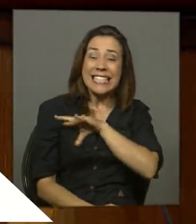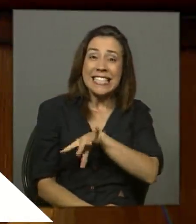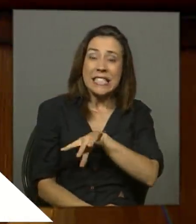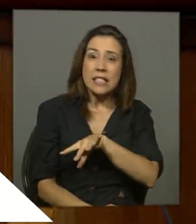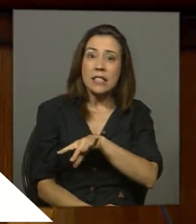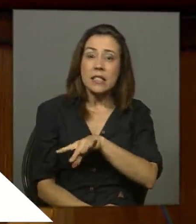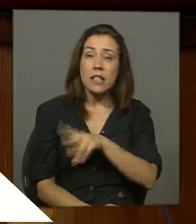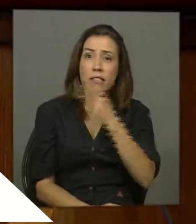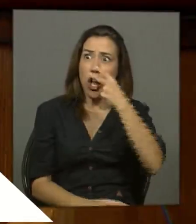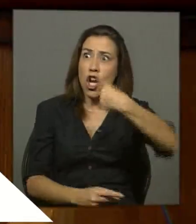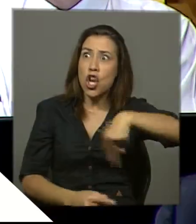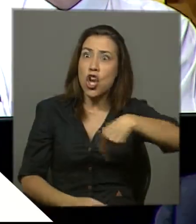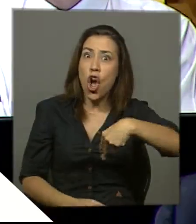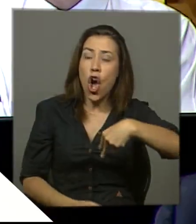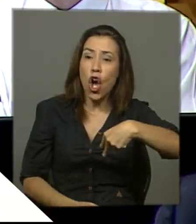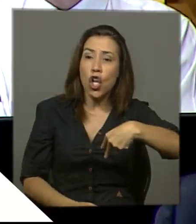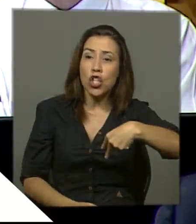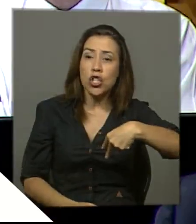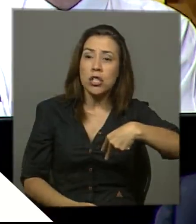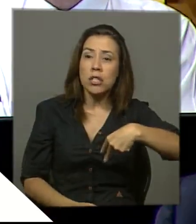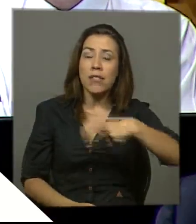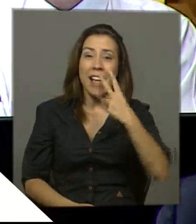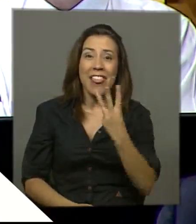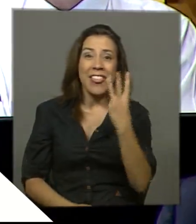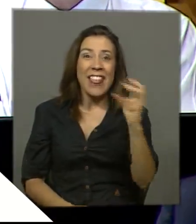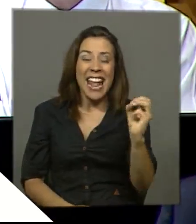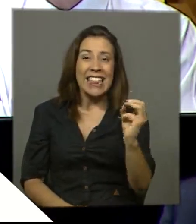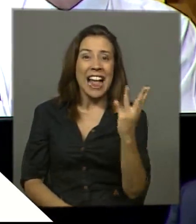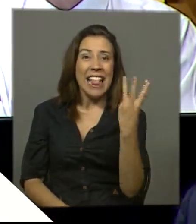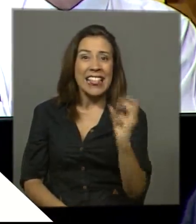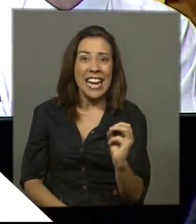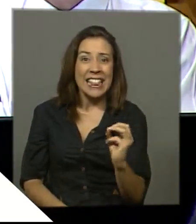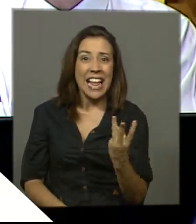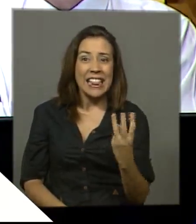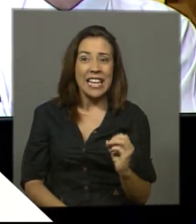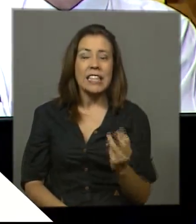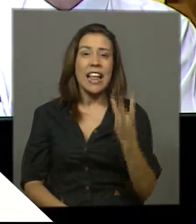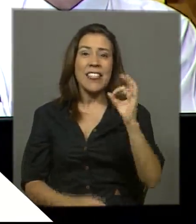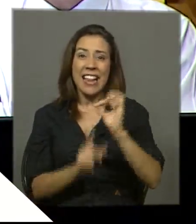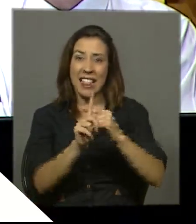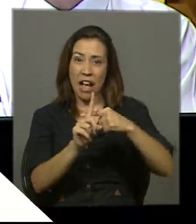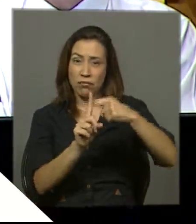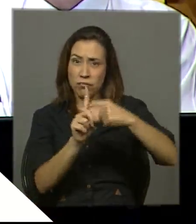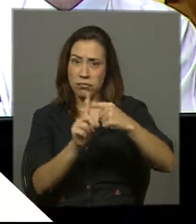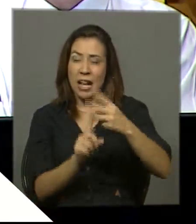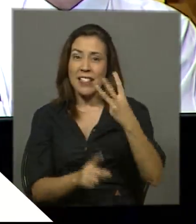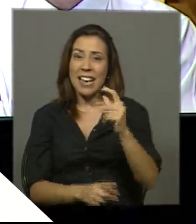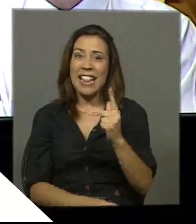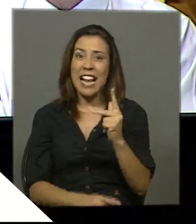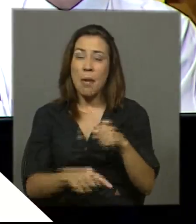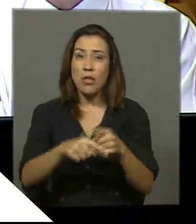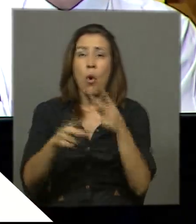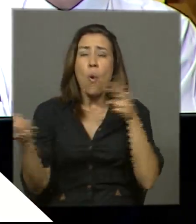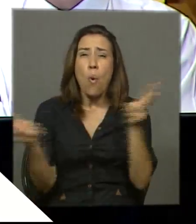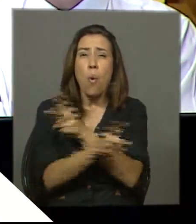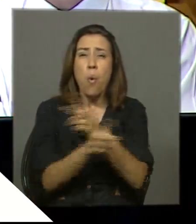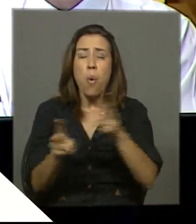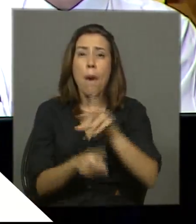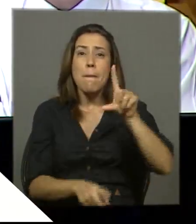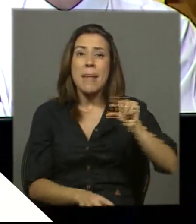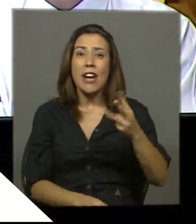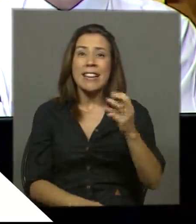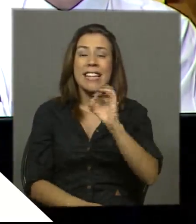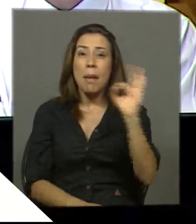veía los noticieros que se veía el 30 30 30 30 gr con 30 km porh de los vientos y menos del